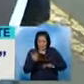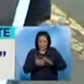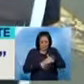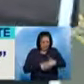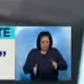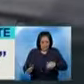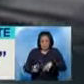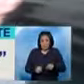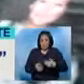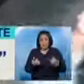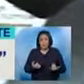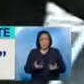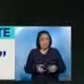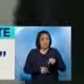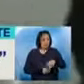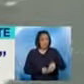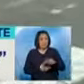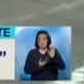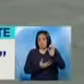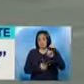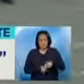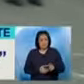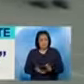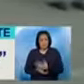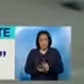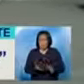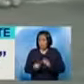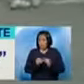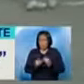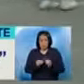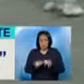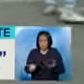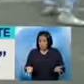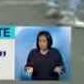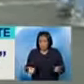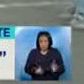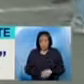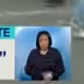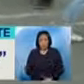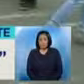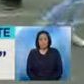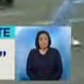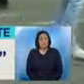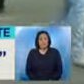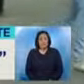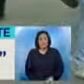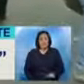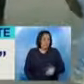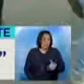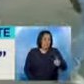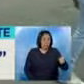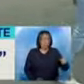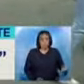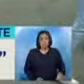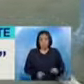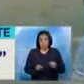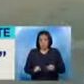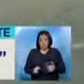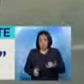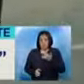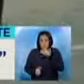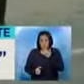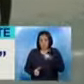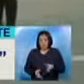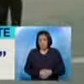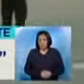hasta ahora en la provincia de Piura este caso no puede ser... resuelto. Como muchísimos otros que han sucedido, pues, en el